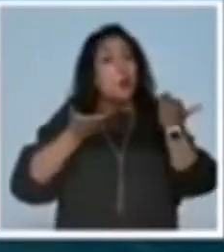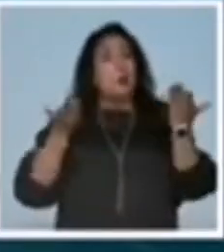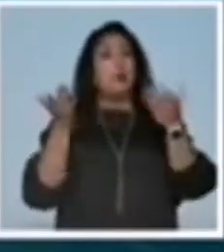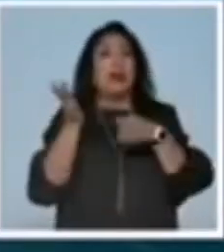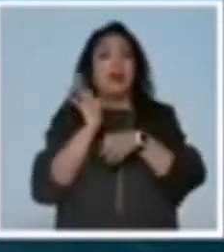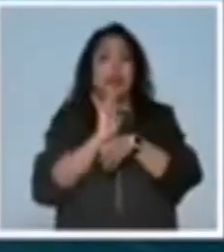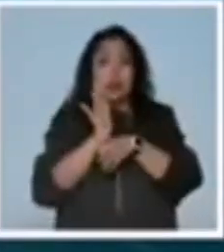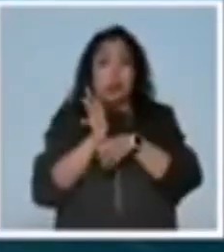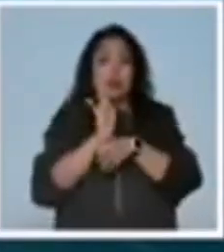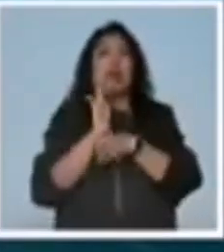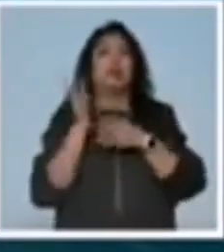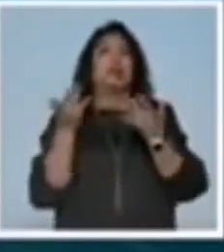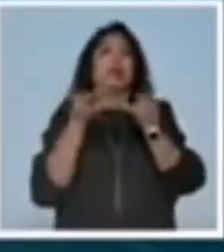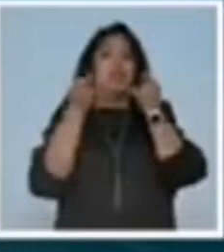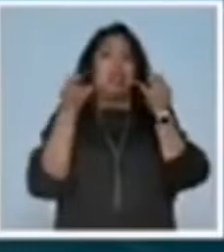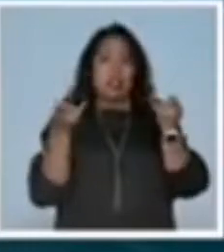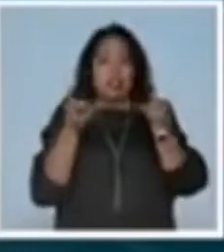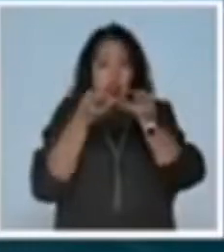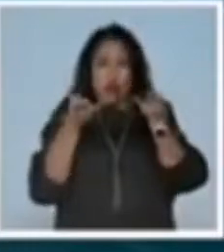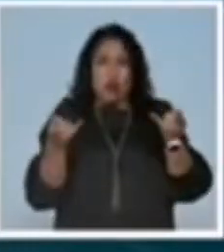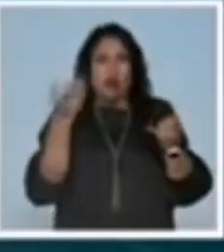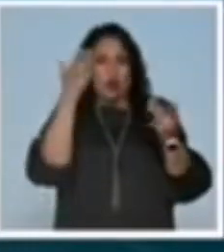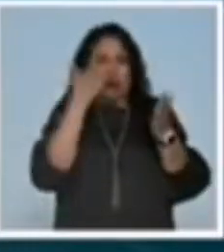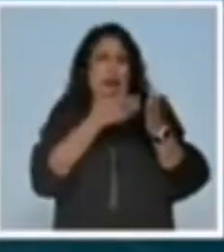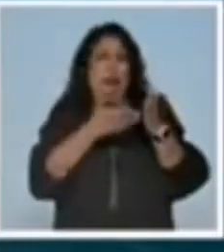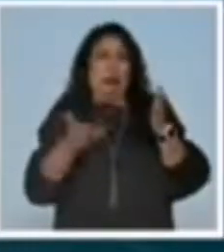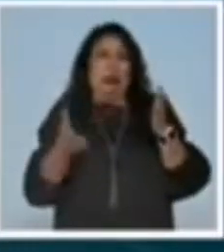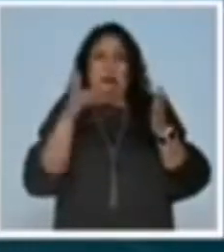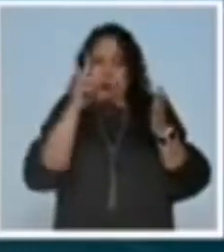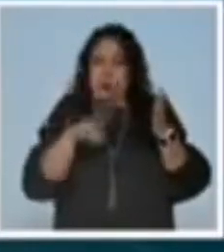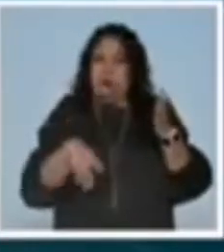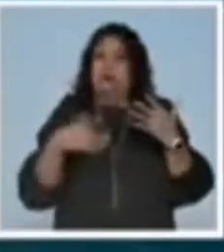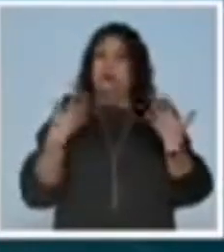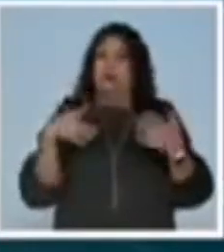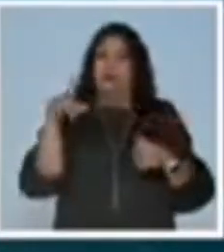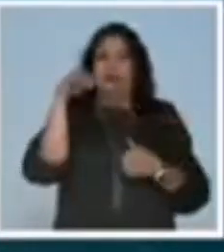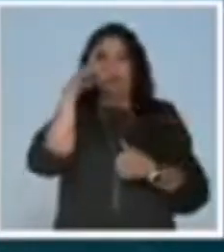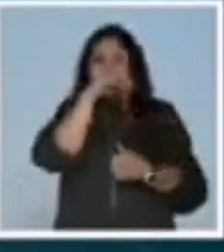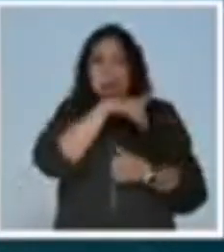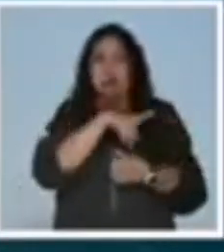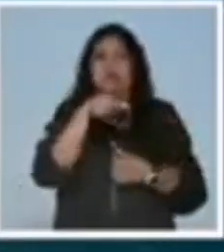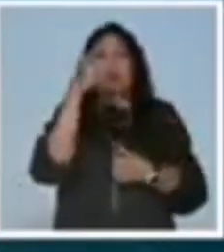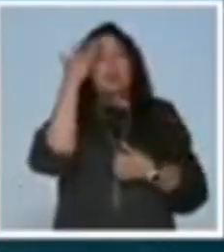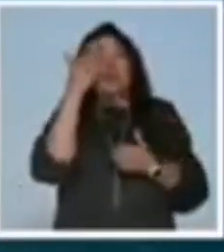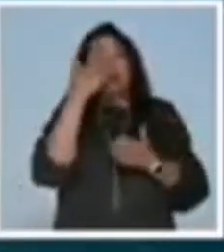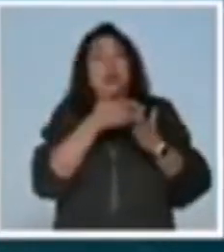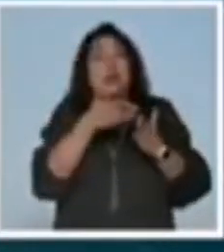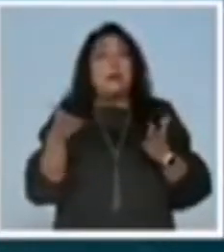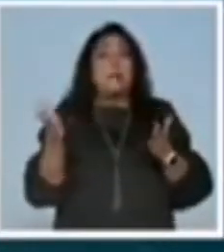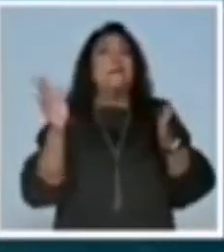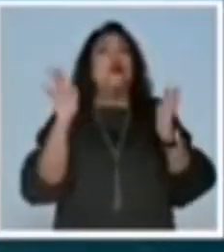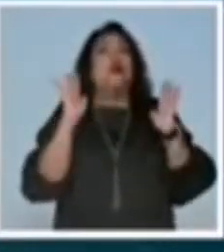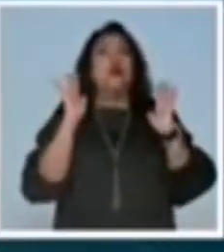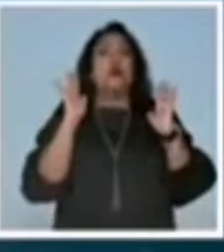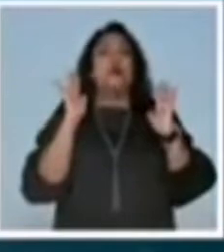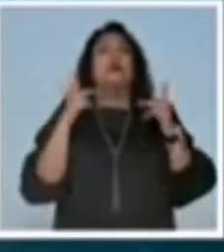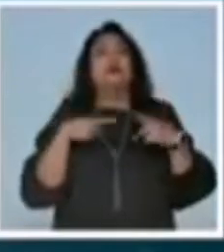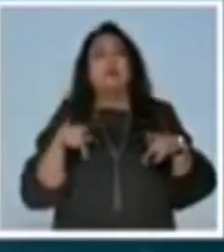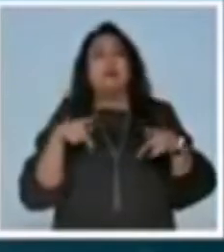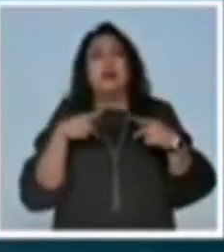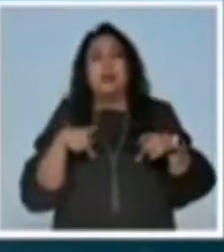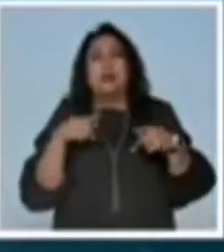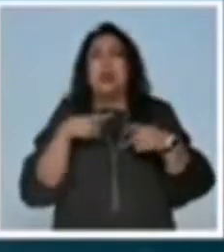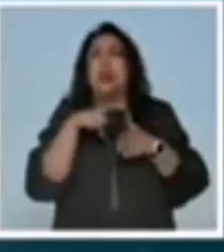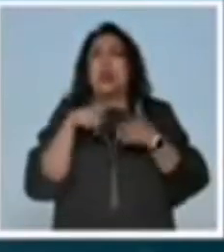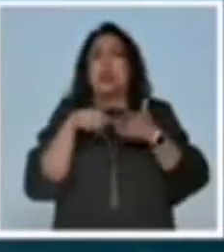compartir nuestro cine, nuestras historias en momentos que eran muy complicados. Eran momentos donde los auditorios y